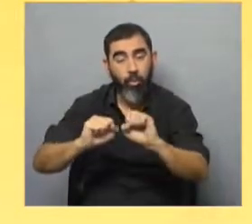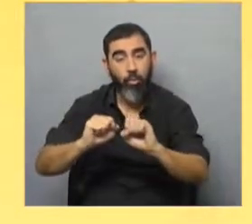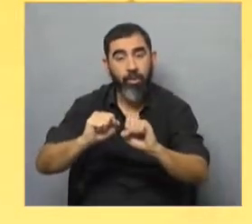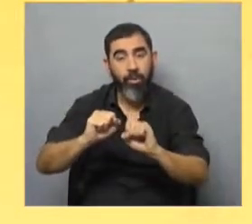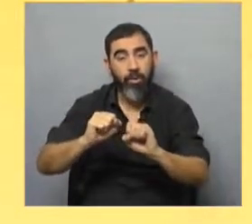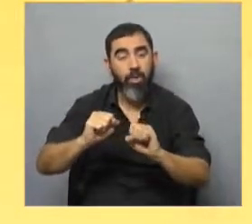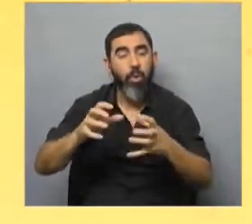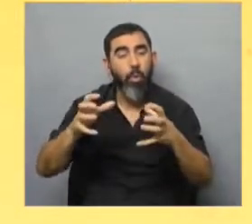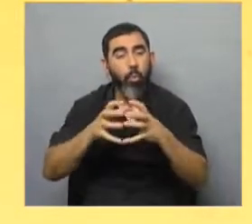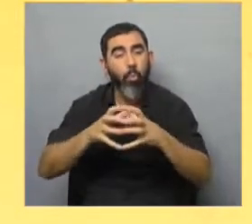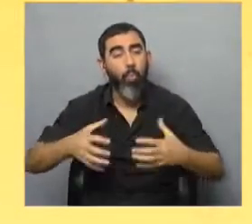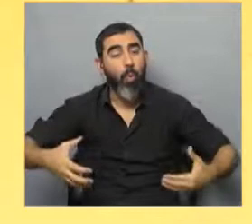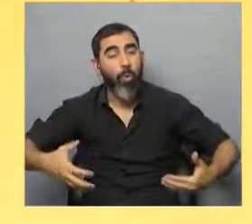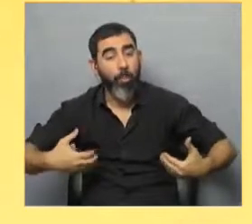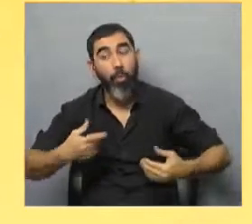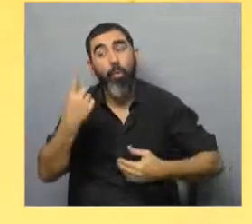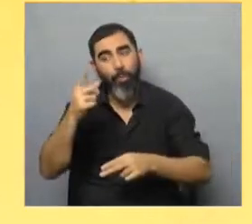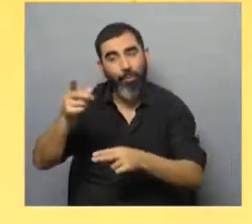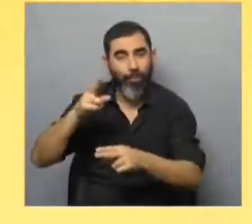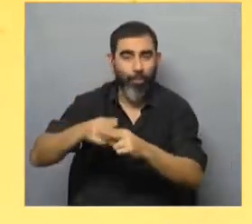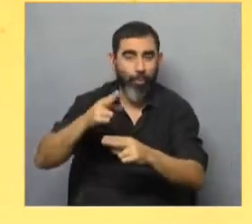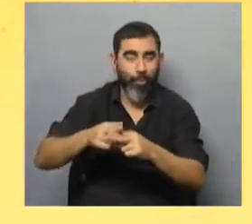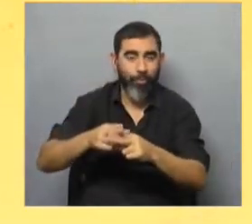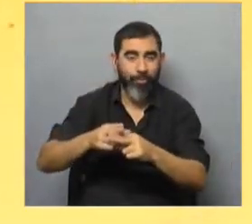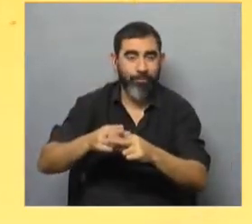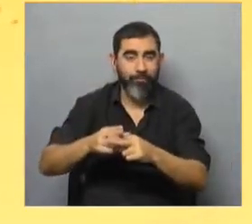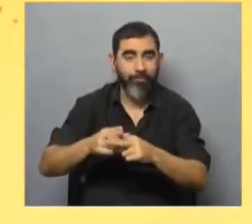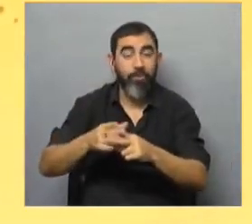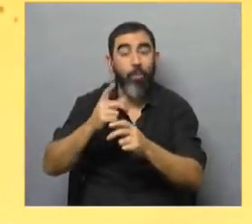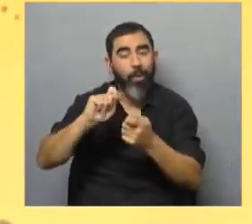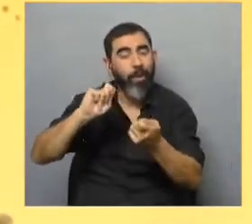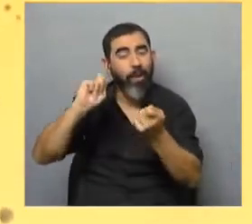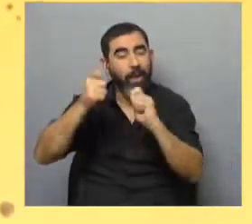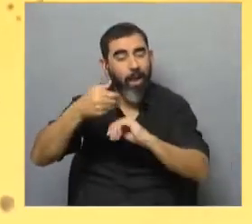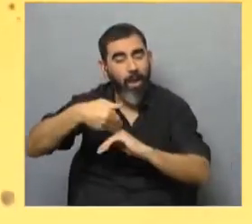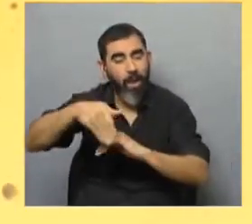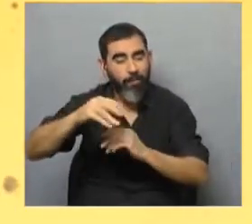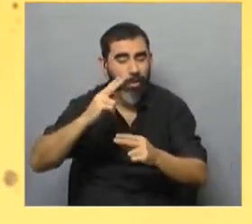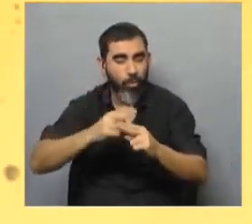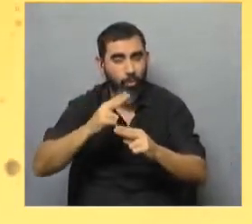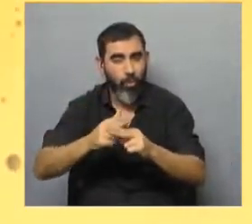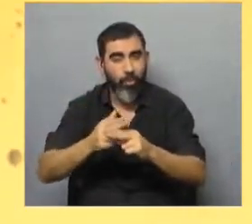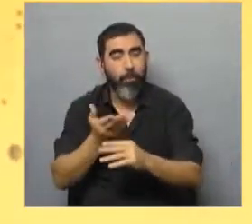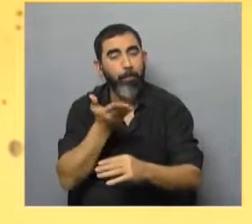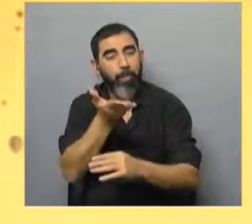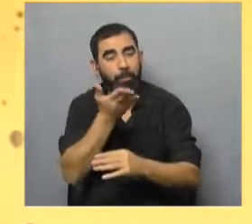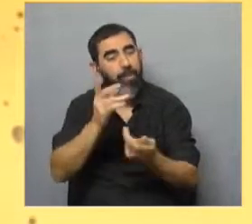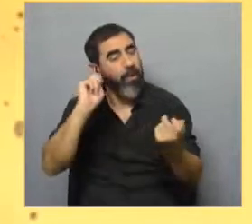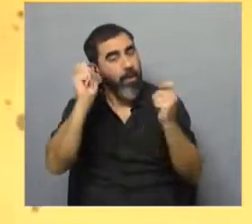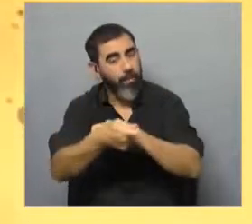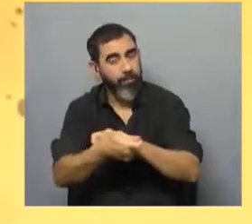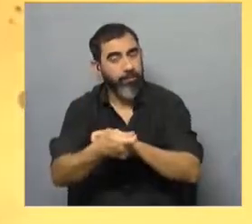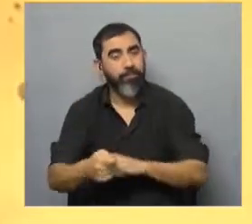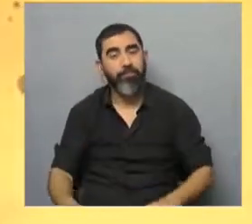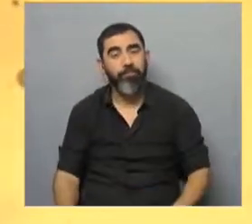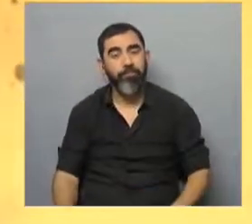de monos, que pobre, a raíz de ellos es que lleva este nombre y capaz que lo cambian en el correr de estos años, porque se está pidiendo.